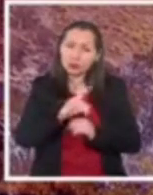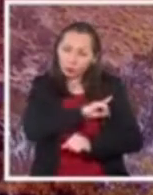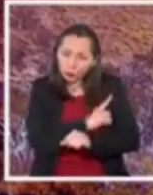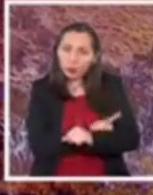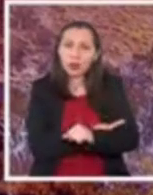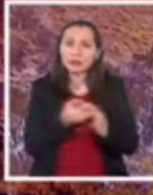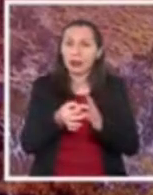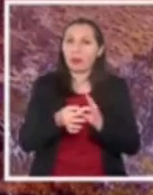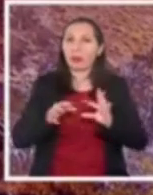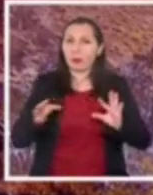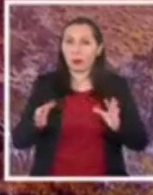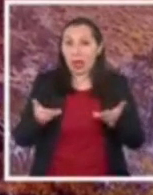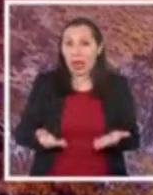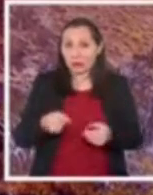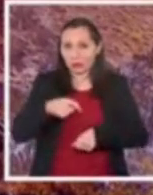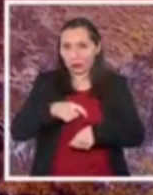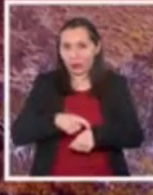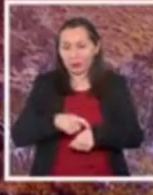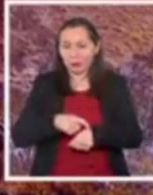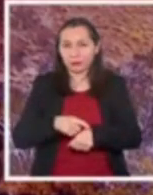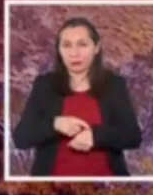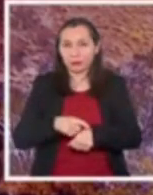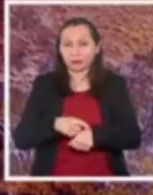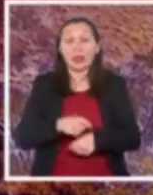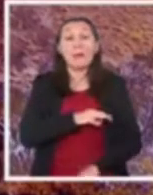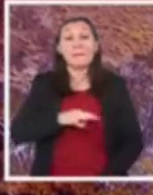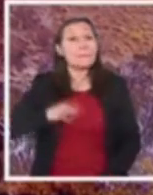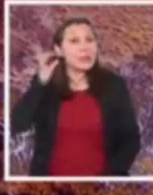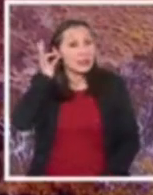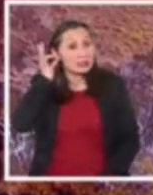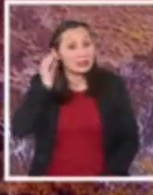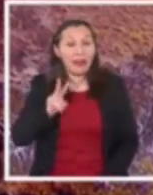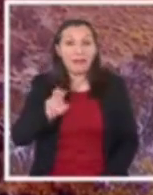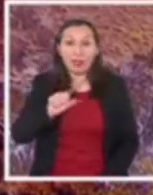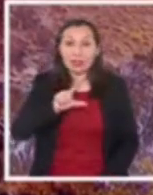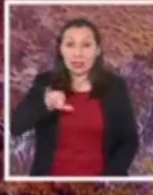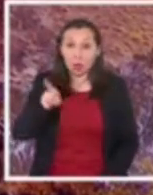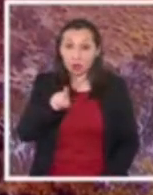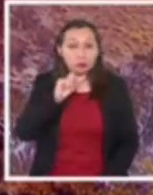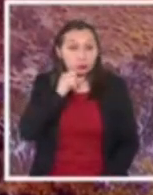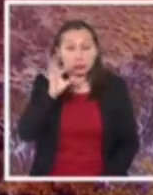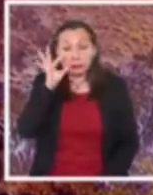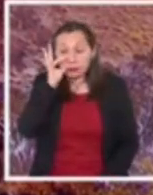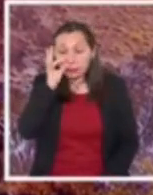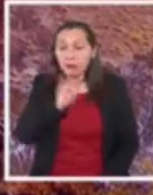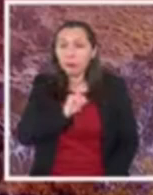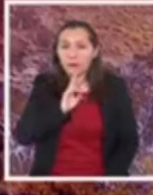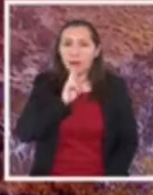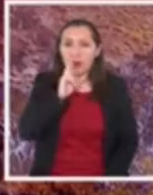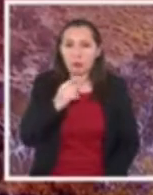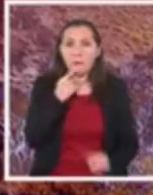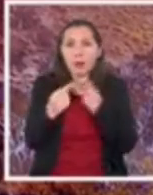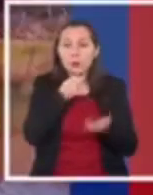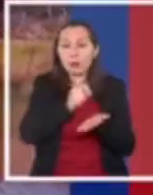la democracia en estos tiempos la ministra Camila vallejos va a responder las